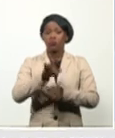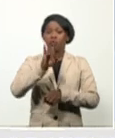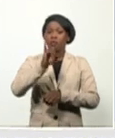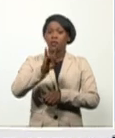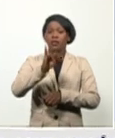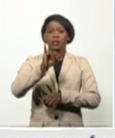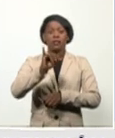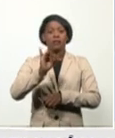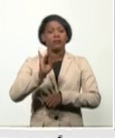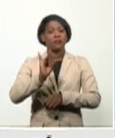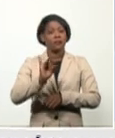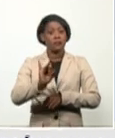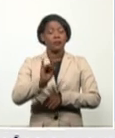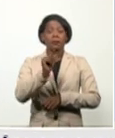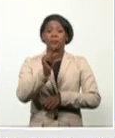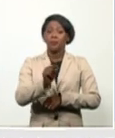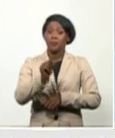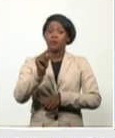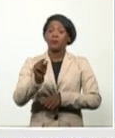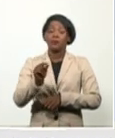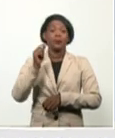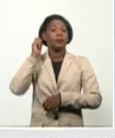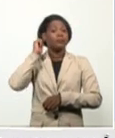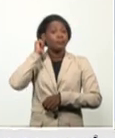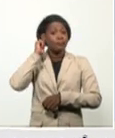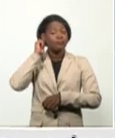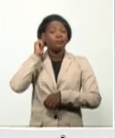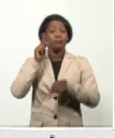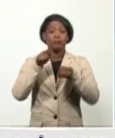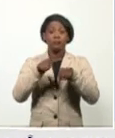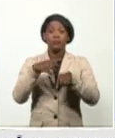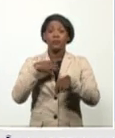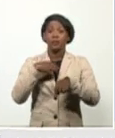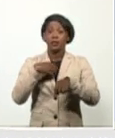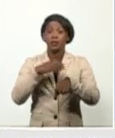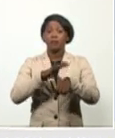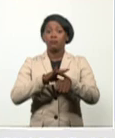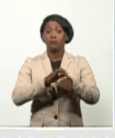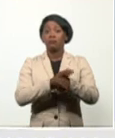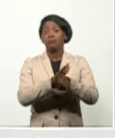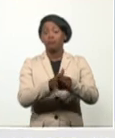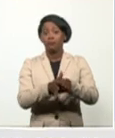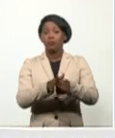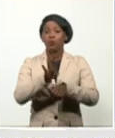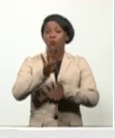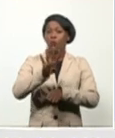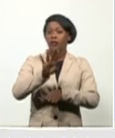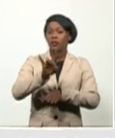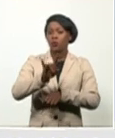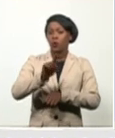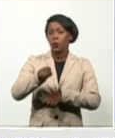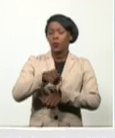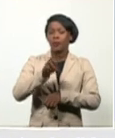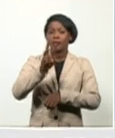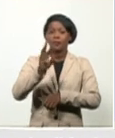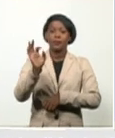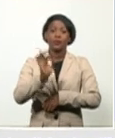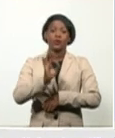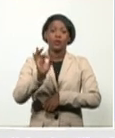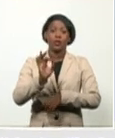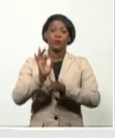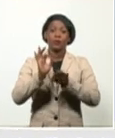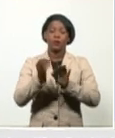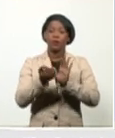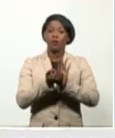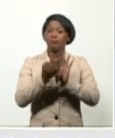967 personas del sexo femenino, el 49,3% que se han diagnosticado